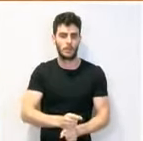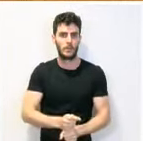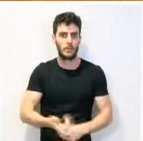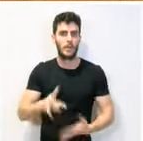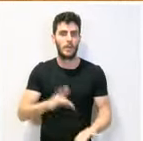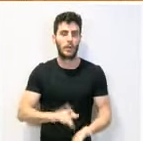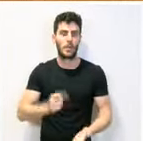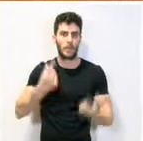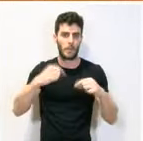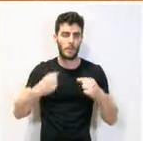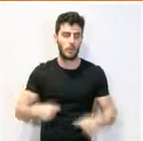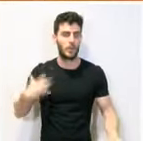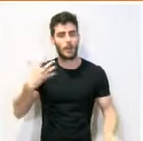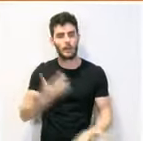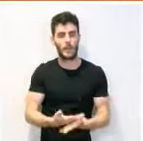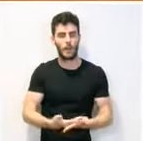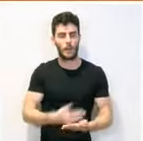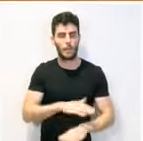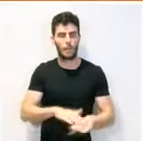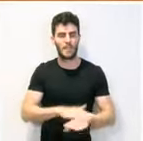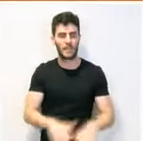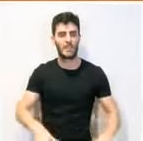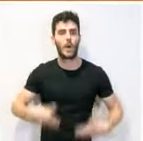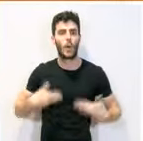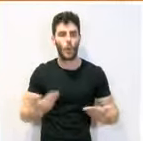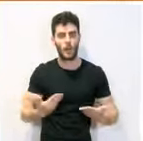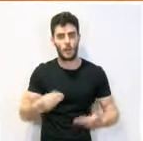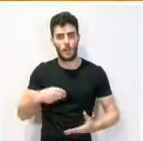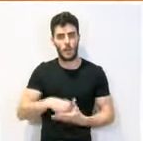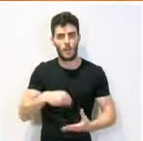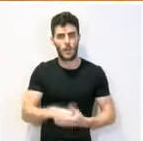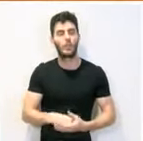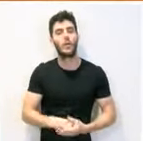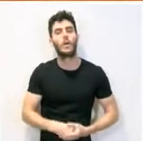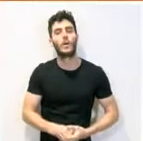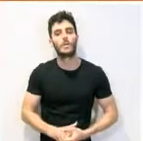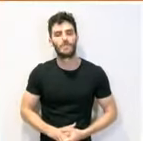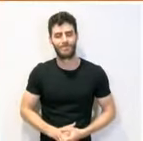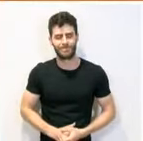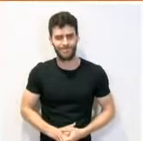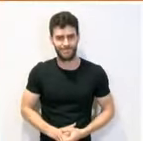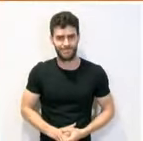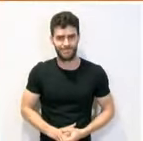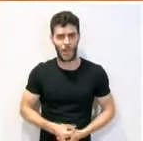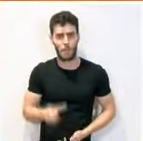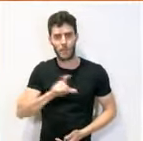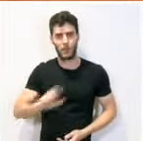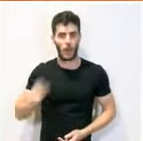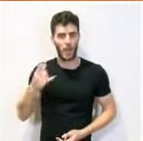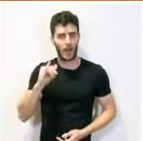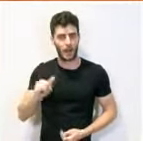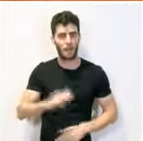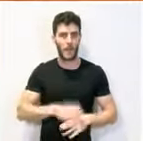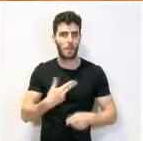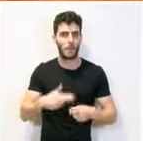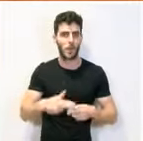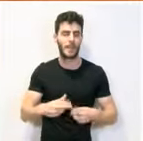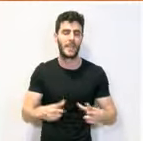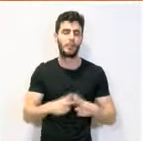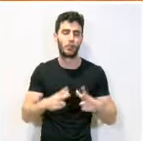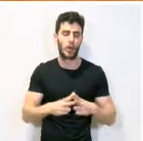primer presupuesto, que pasa fundamentalmente por gravar a los que más tienen para poder hacer políticas